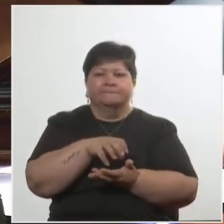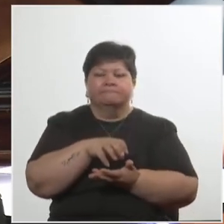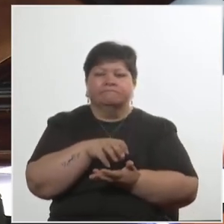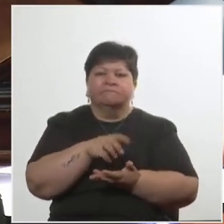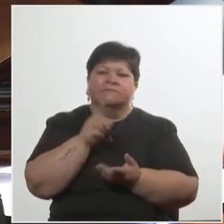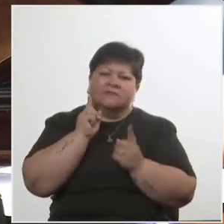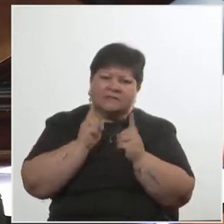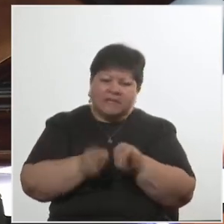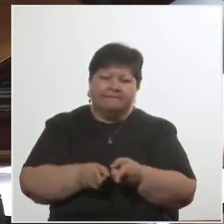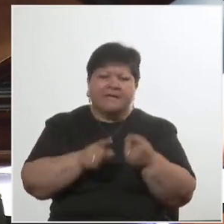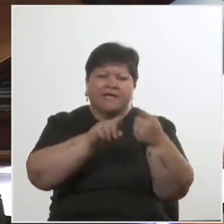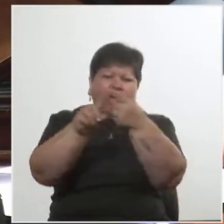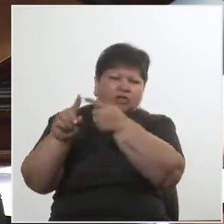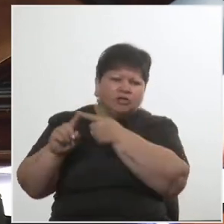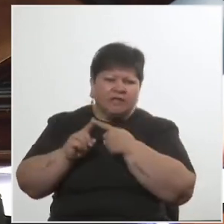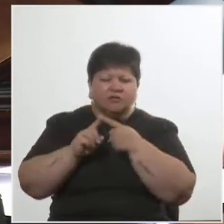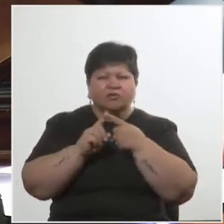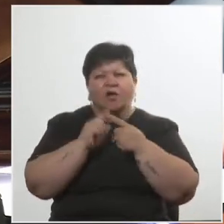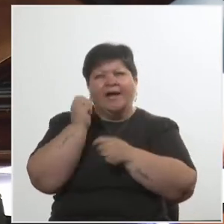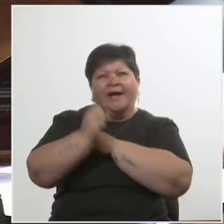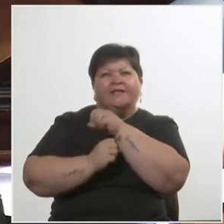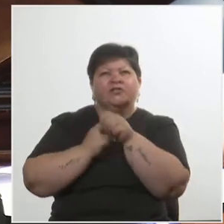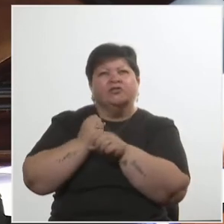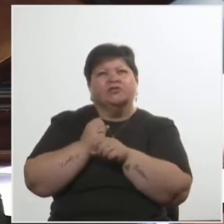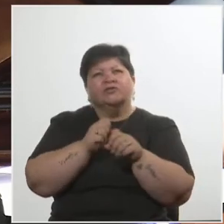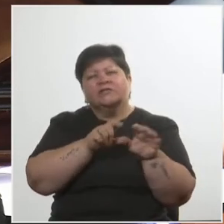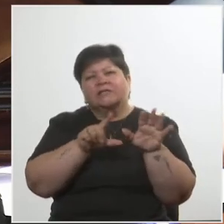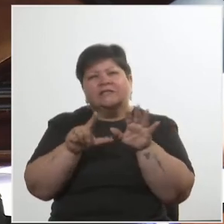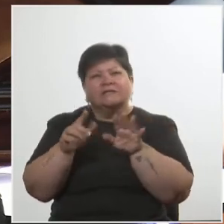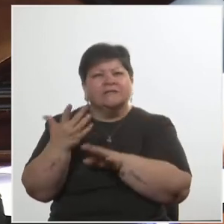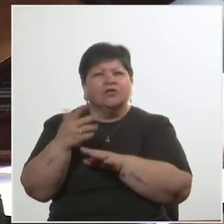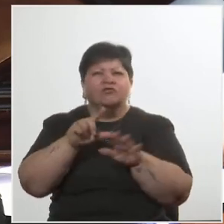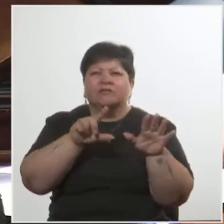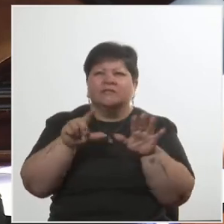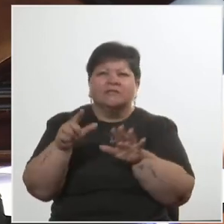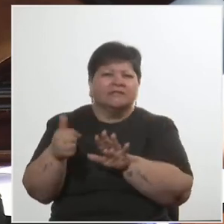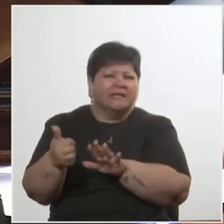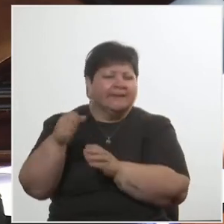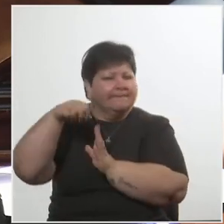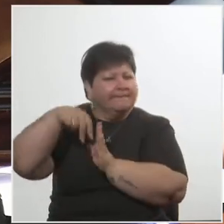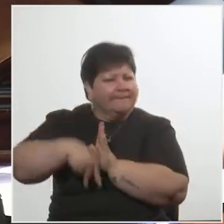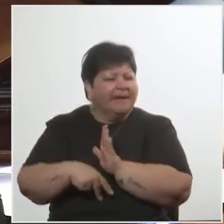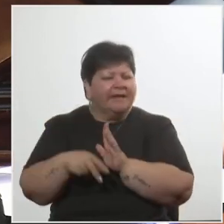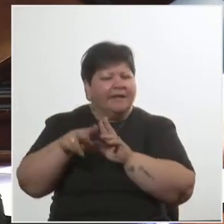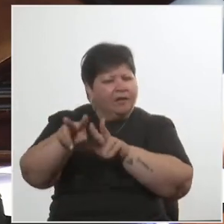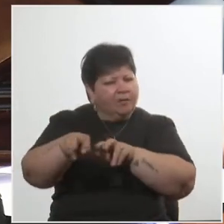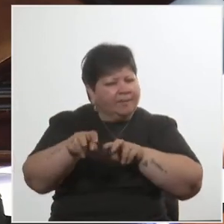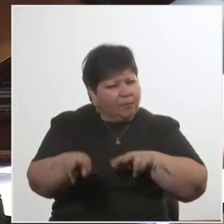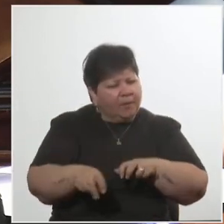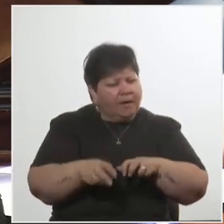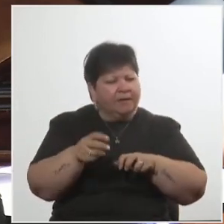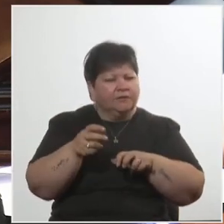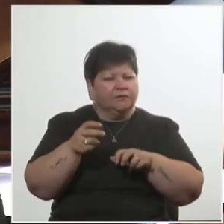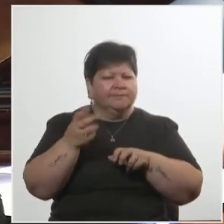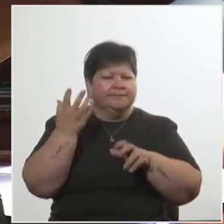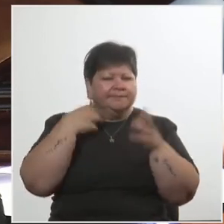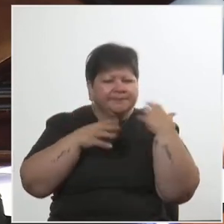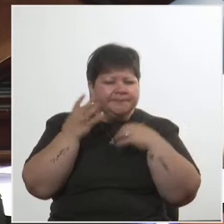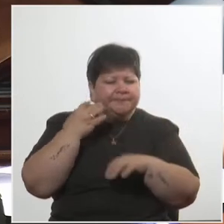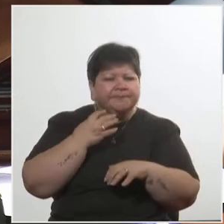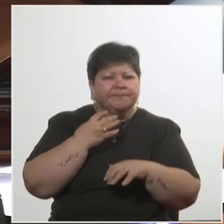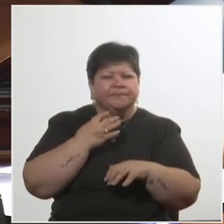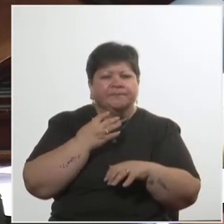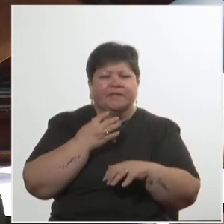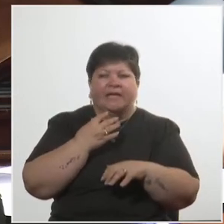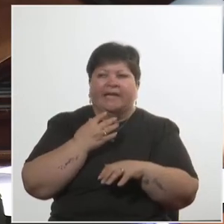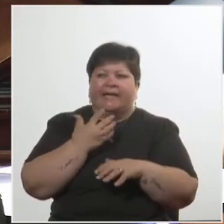consenso el año 75 76 de plan agropecuario que trajo este que trajo la la cultura